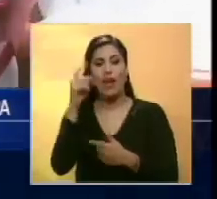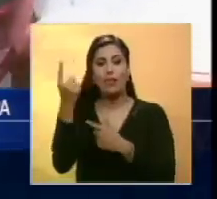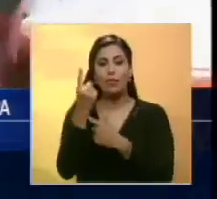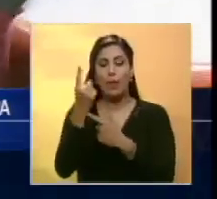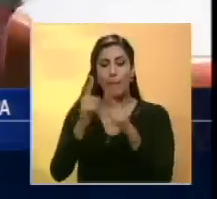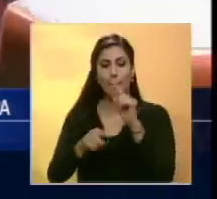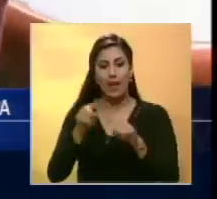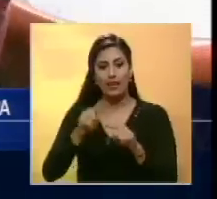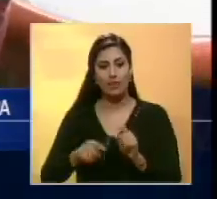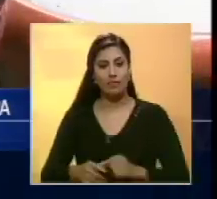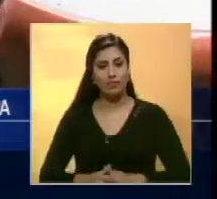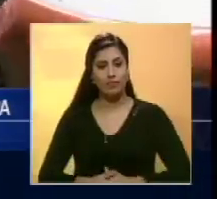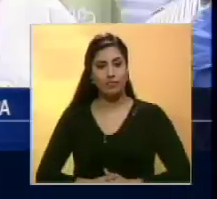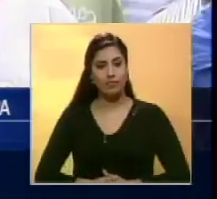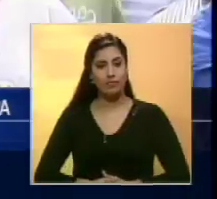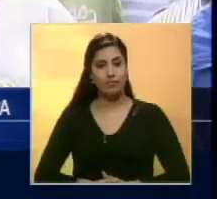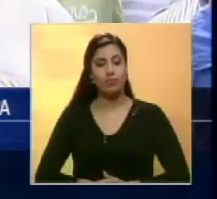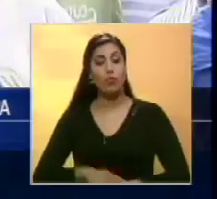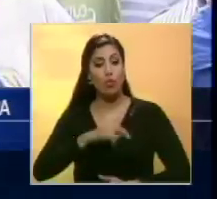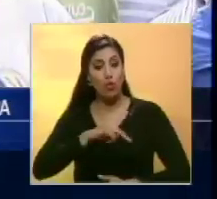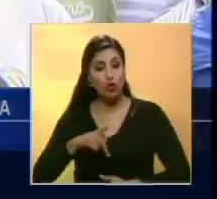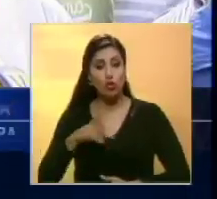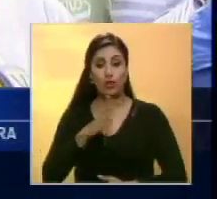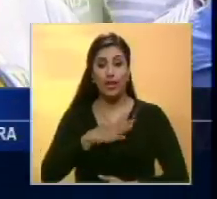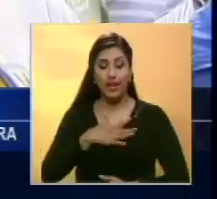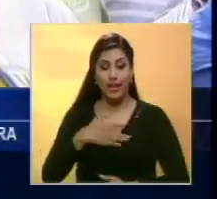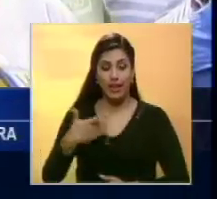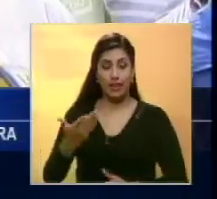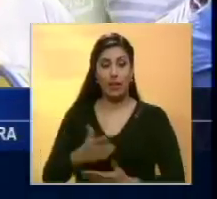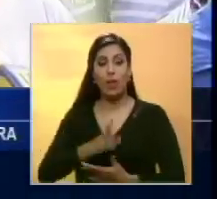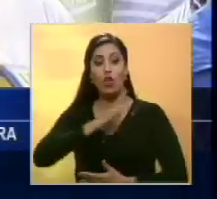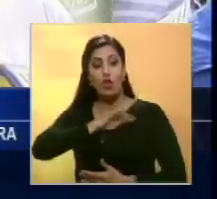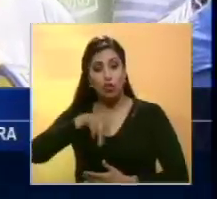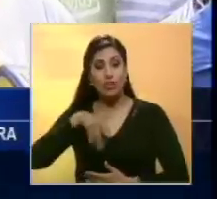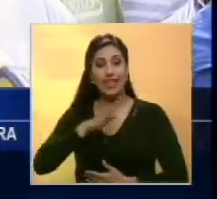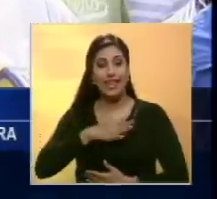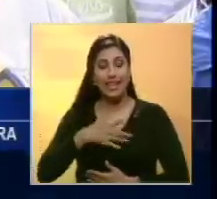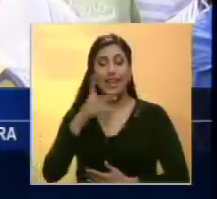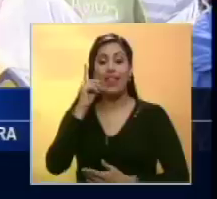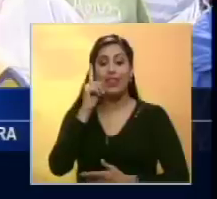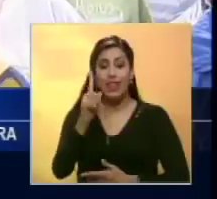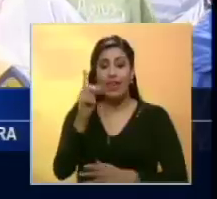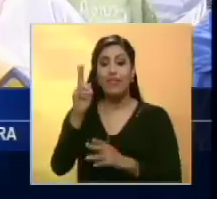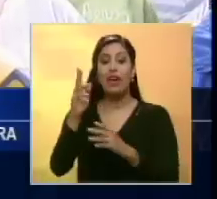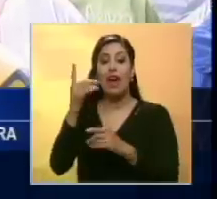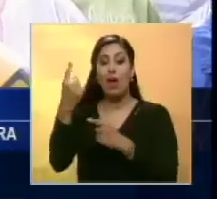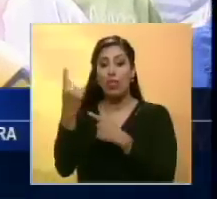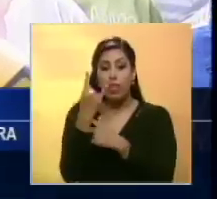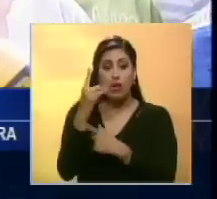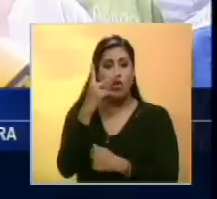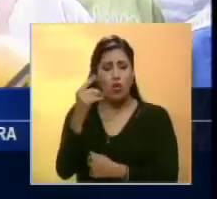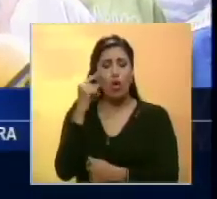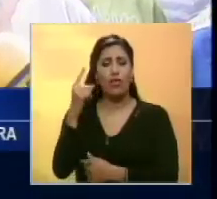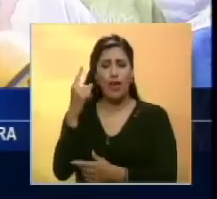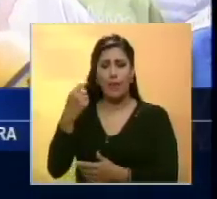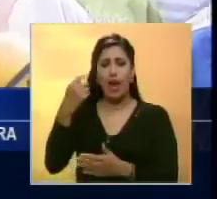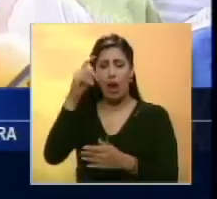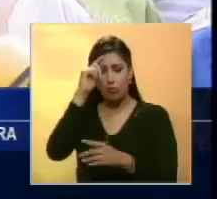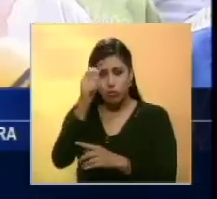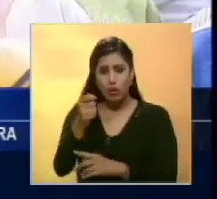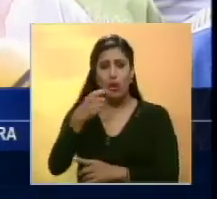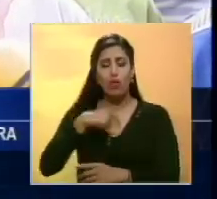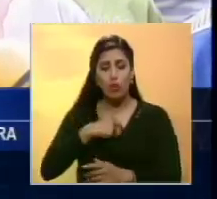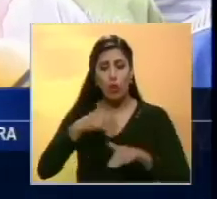los productores. Nosotros queremos que se cumplan las 9.000 toneladas como se honró en